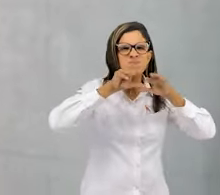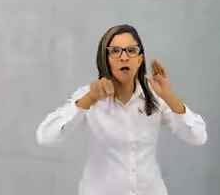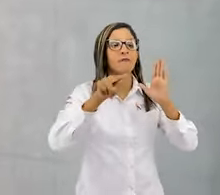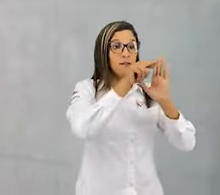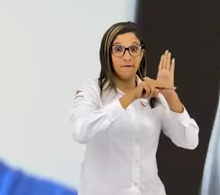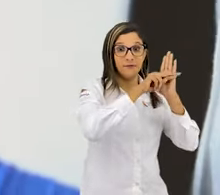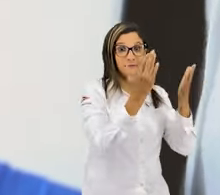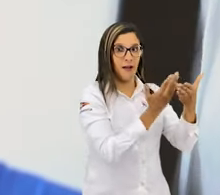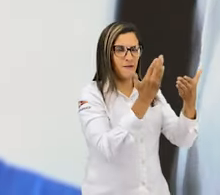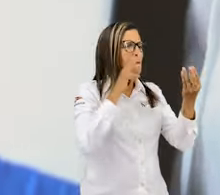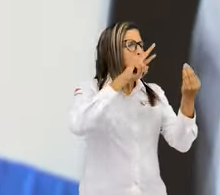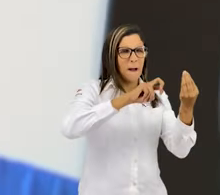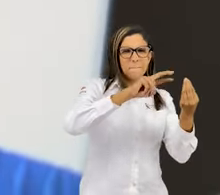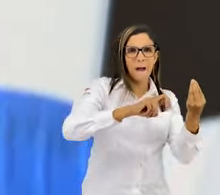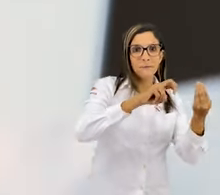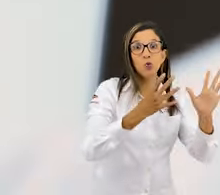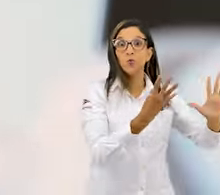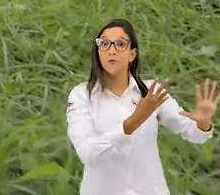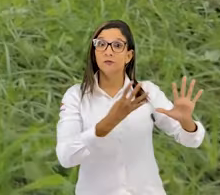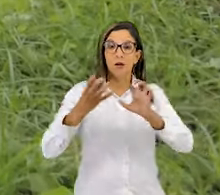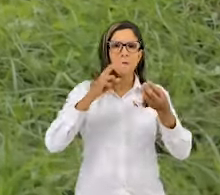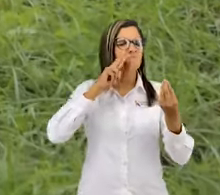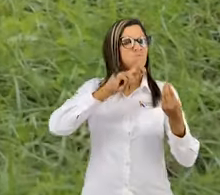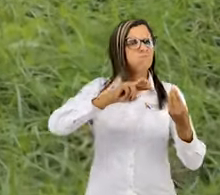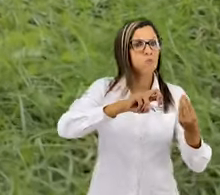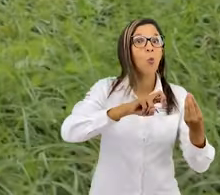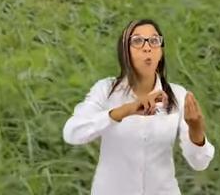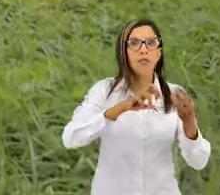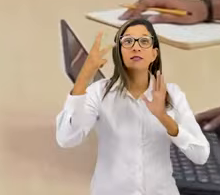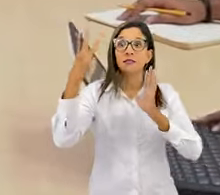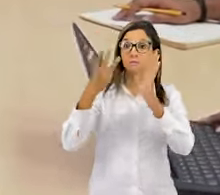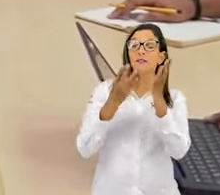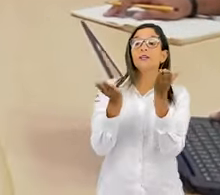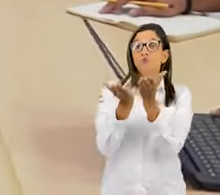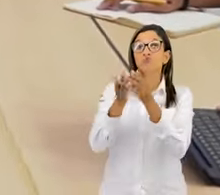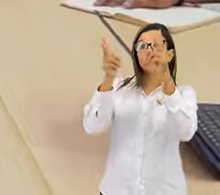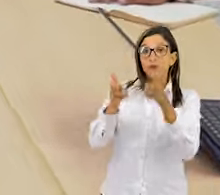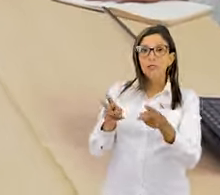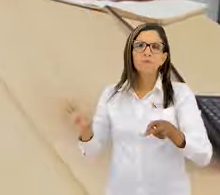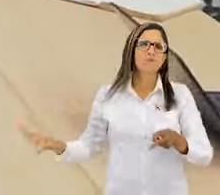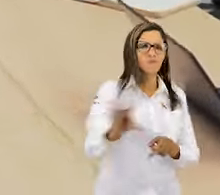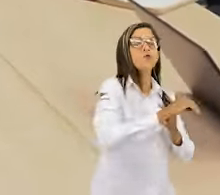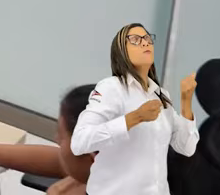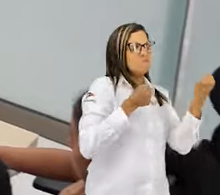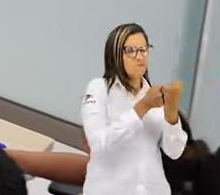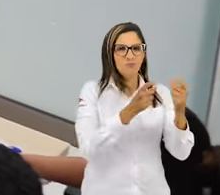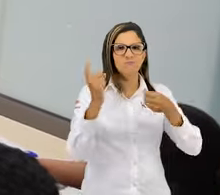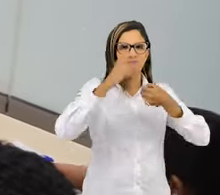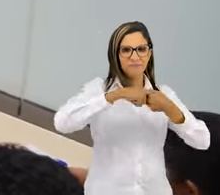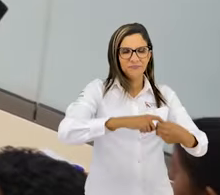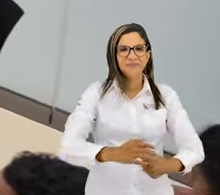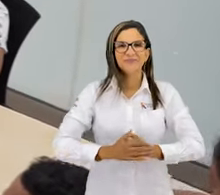1.850 artículos publicados en revistas indexadas y más de 200 semilleros de investigación en los que participan más de